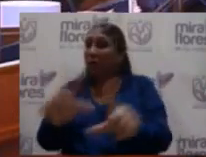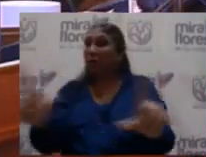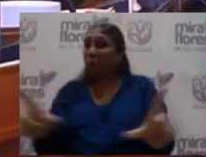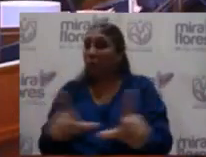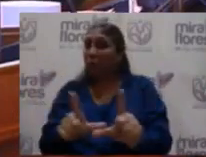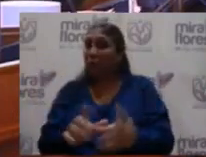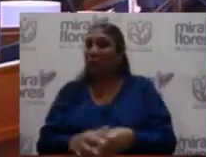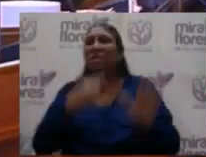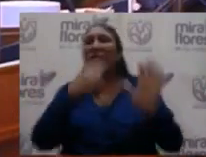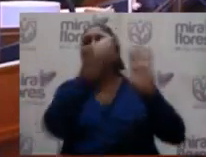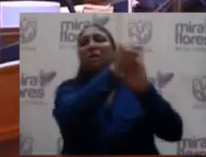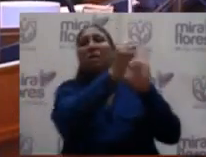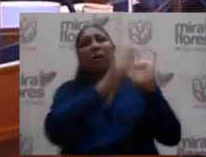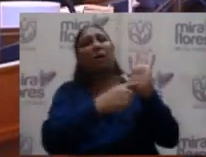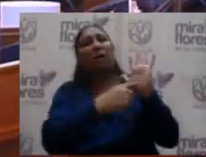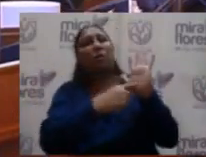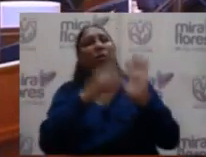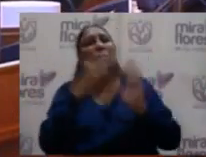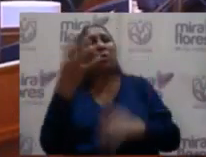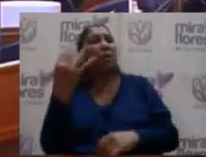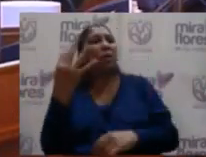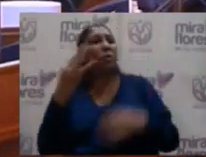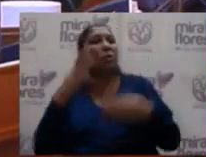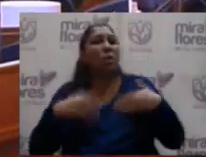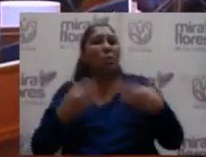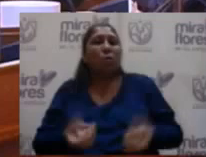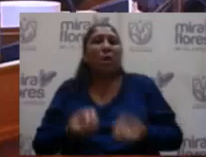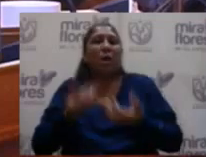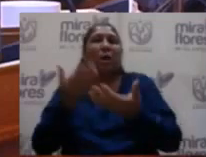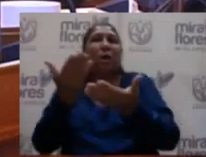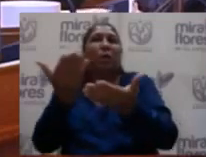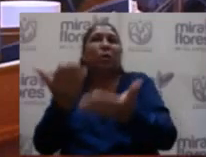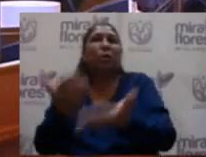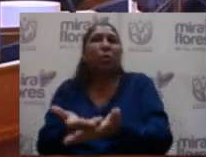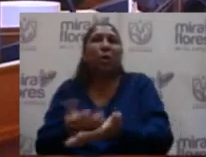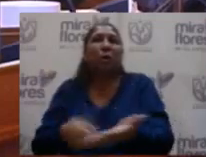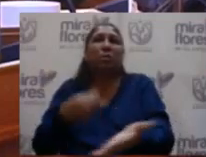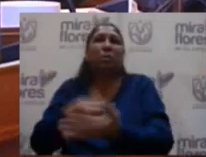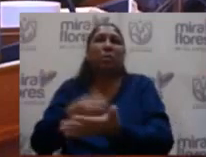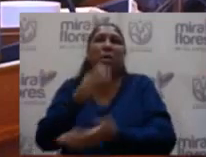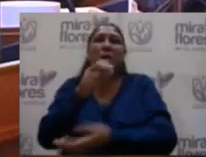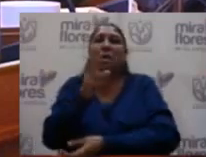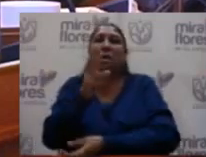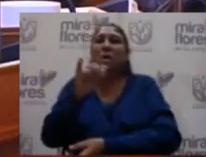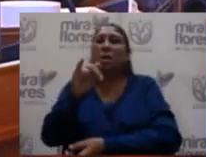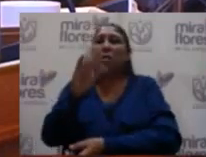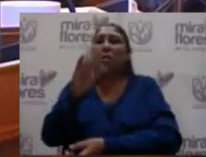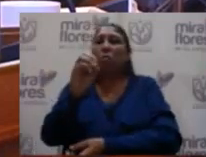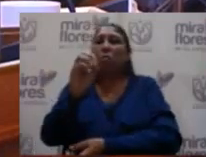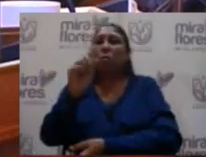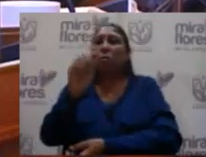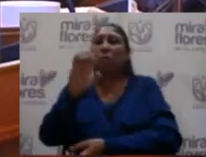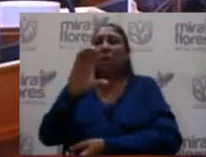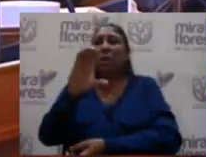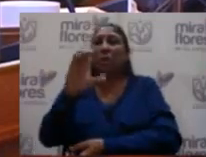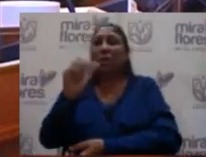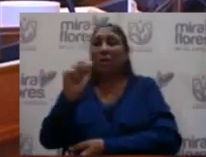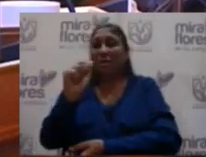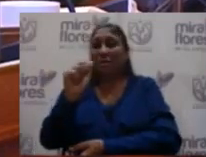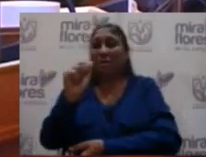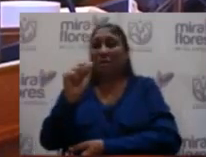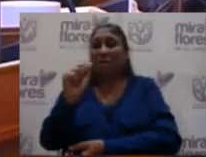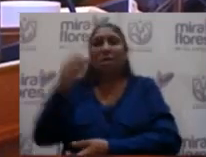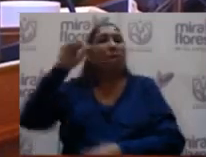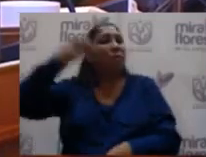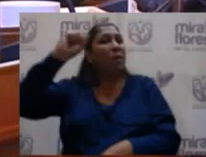en el artículo 14.1, dice, el concesionario podría otorgar hipoteca sobre el derecho de concesión. Encima le damos, favorecemos con que pueda hipotecar el